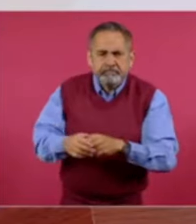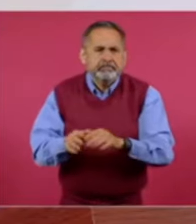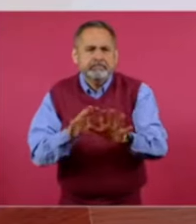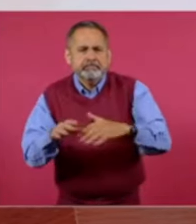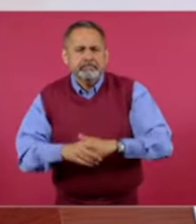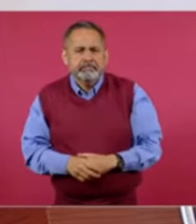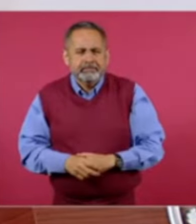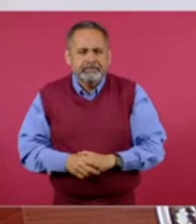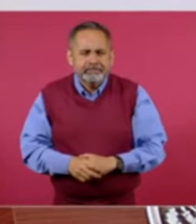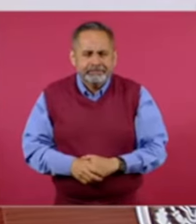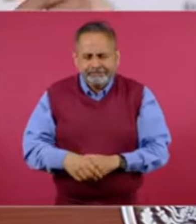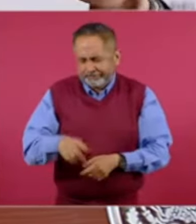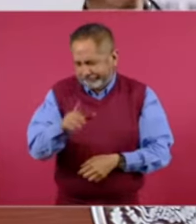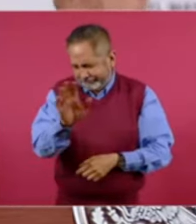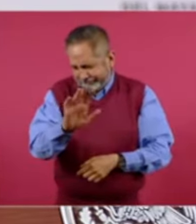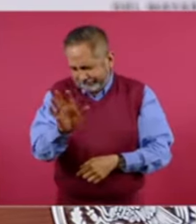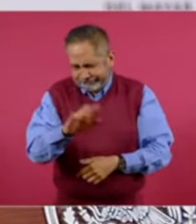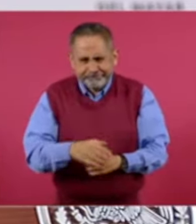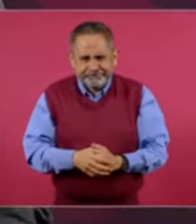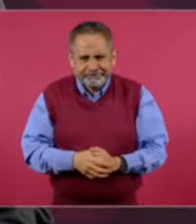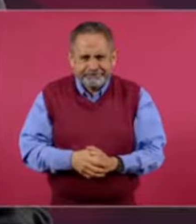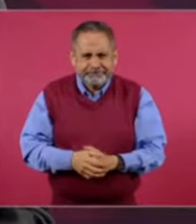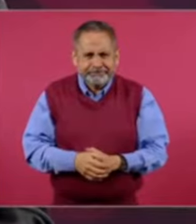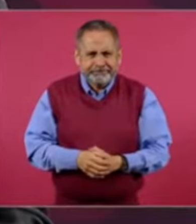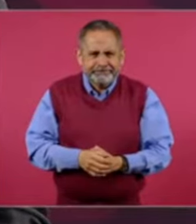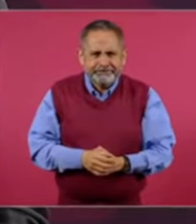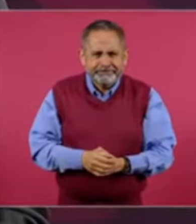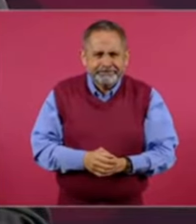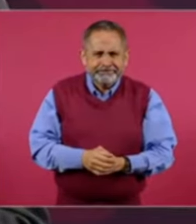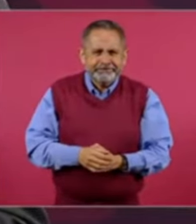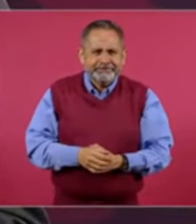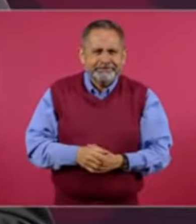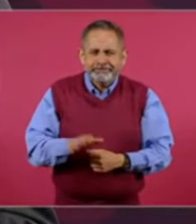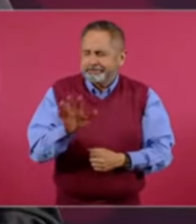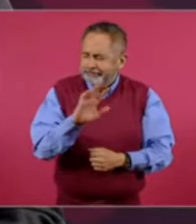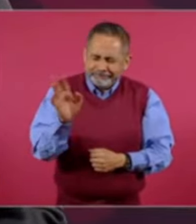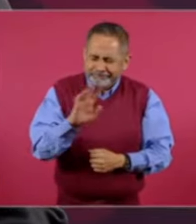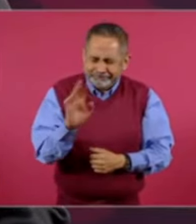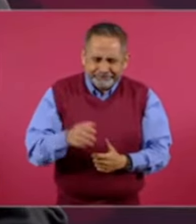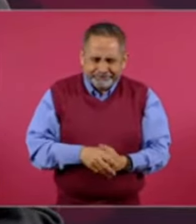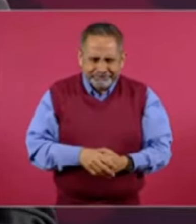presente. No. Eso es lo que